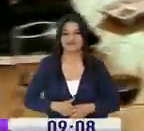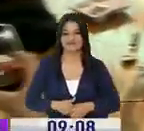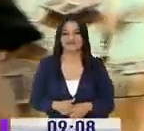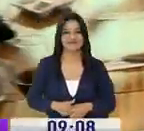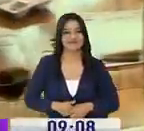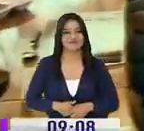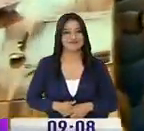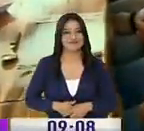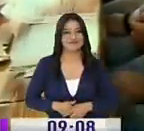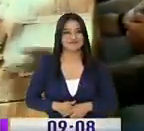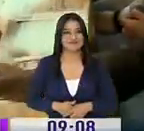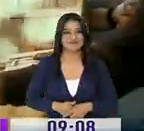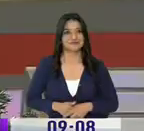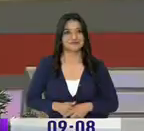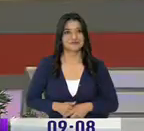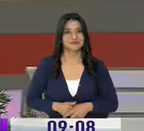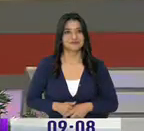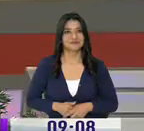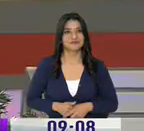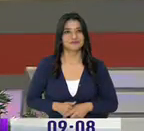Javier Rosero.